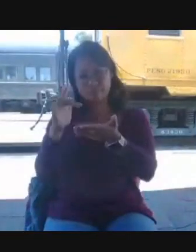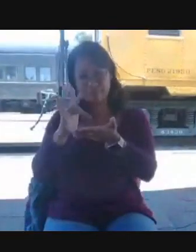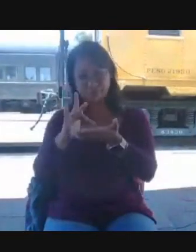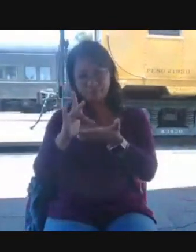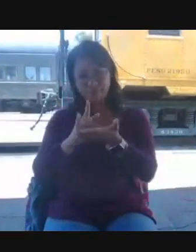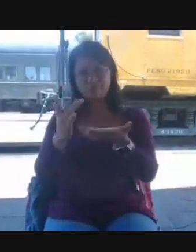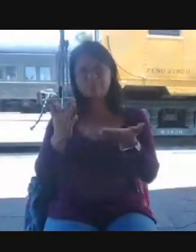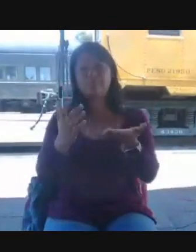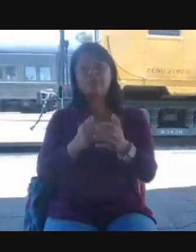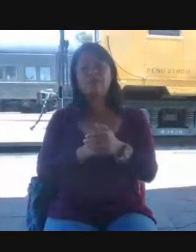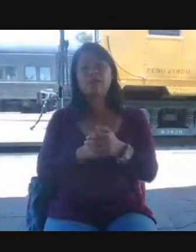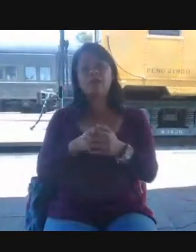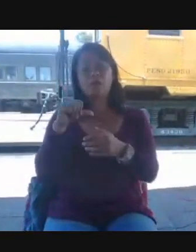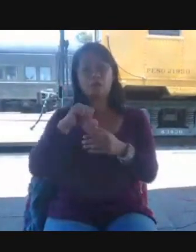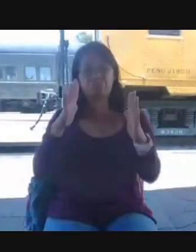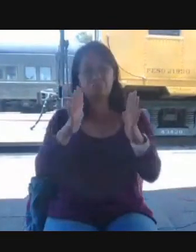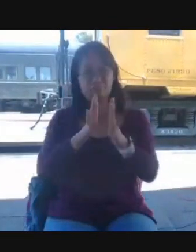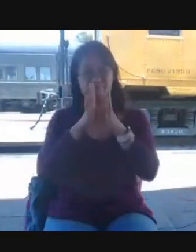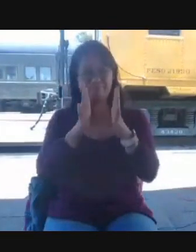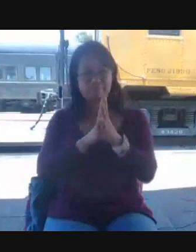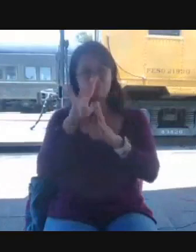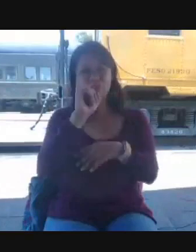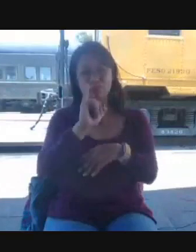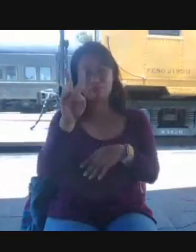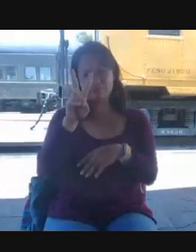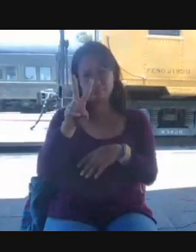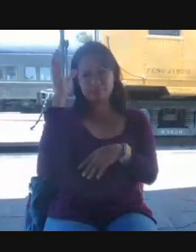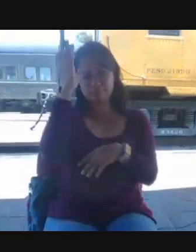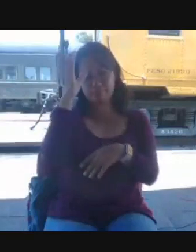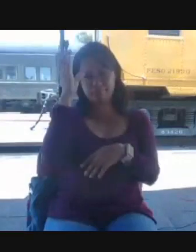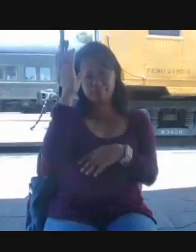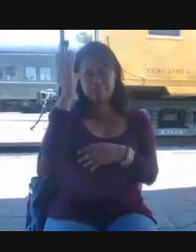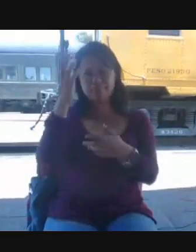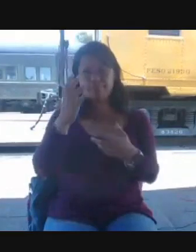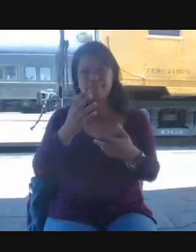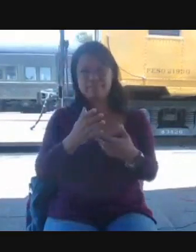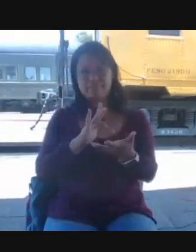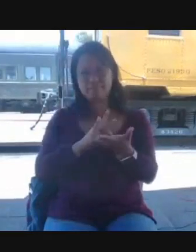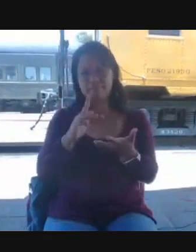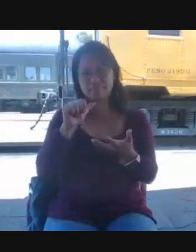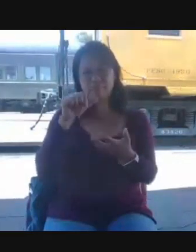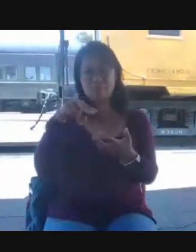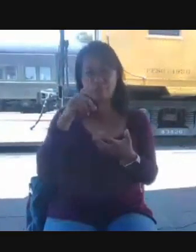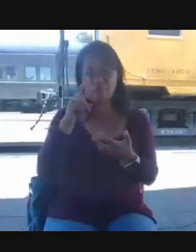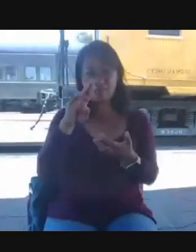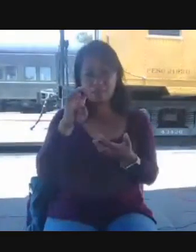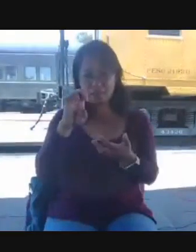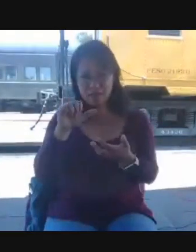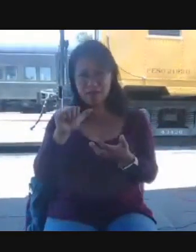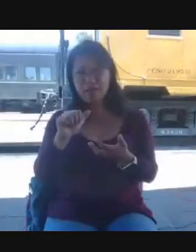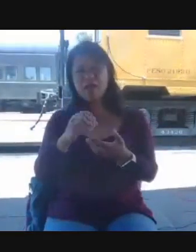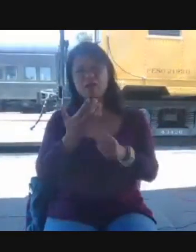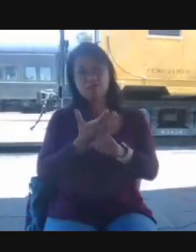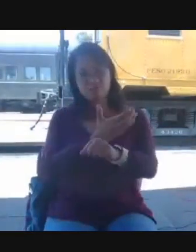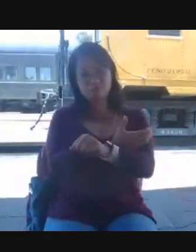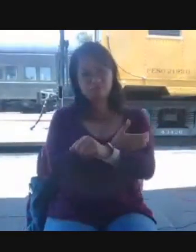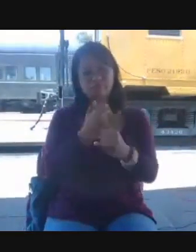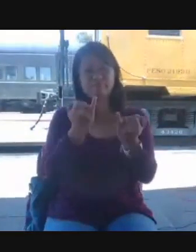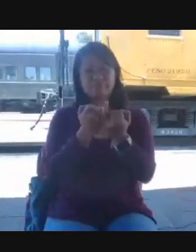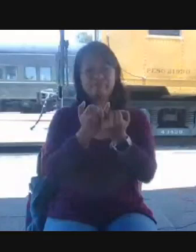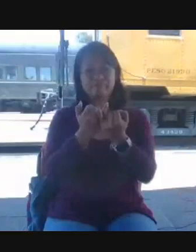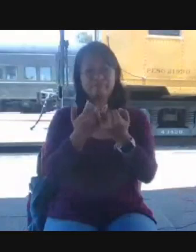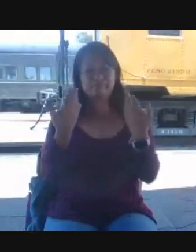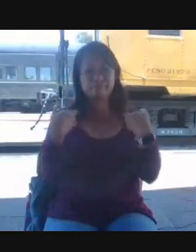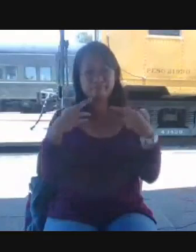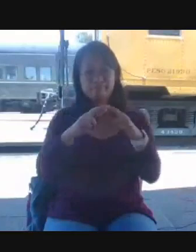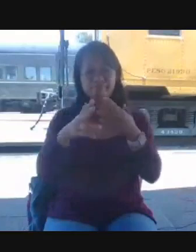Stange su participación en el programa Jueves y Viernes en la Ciencia, por supuesto, a la maestra Andrea Guevara por su colaboración, también a nuestra